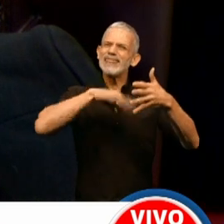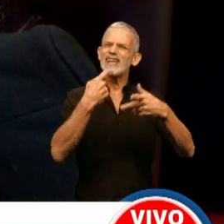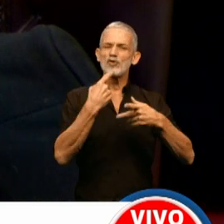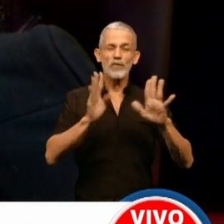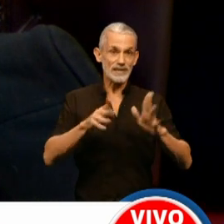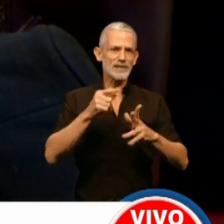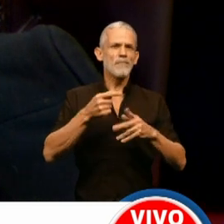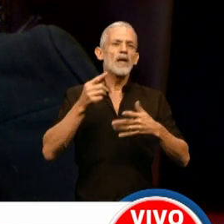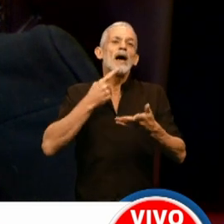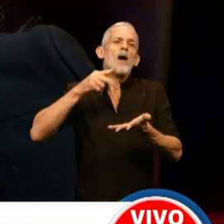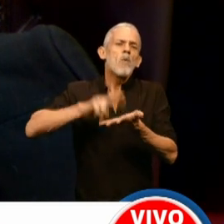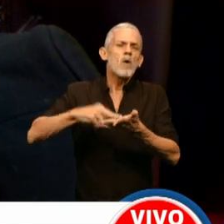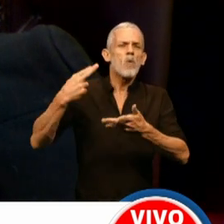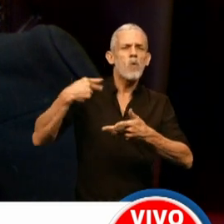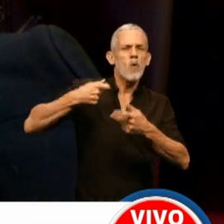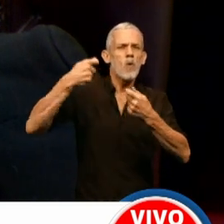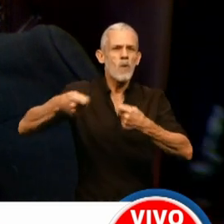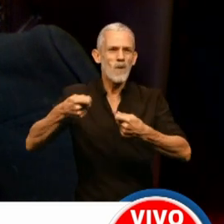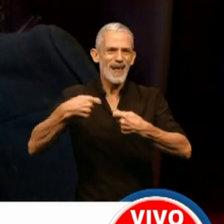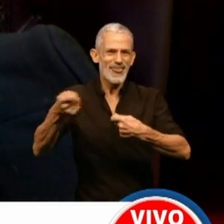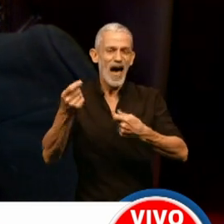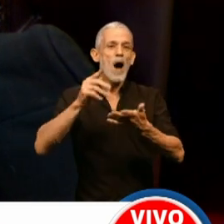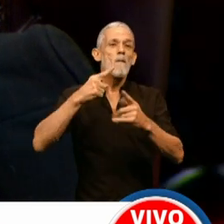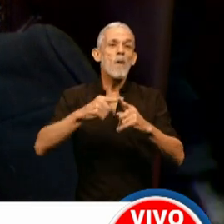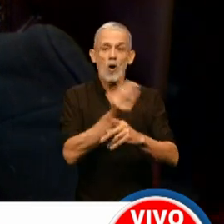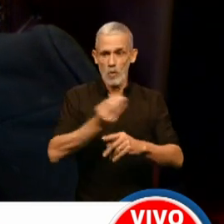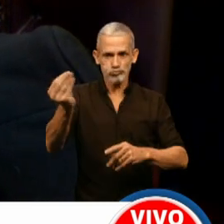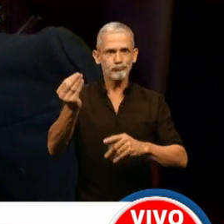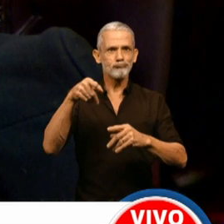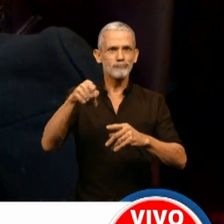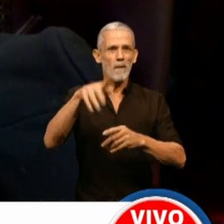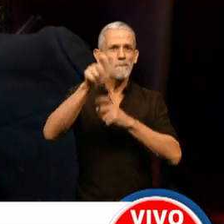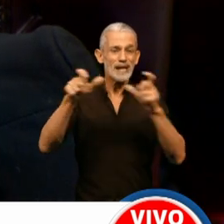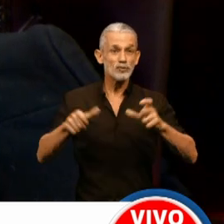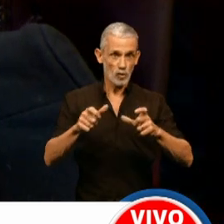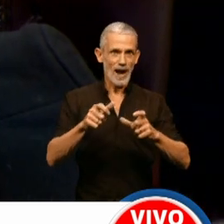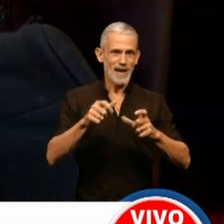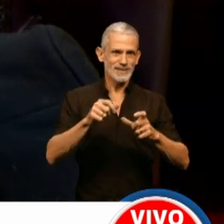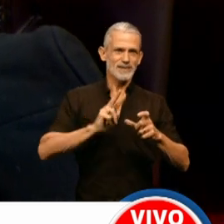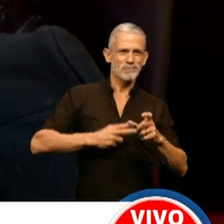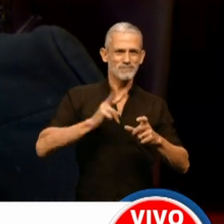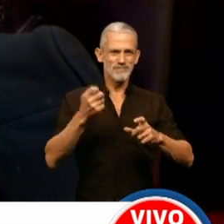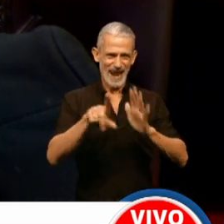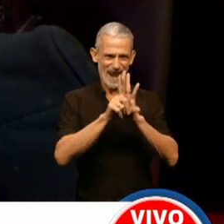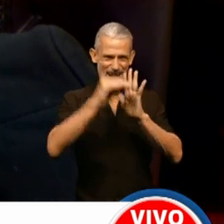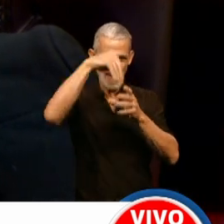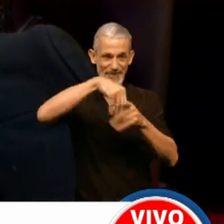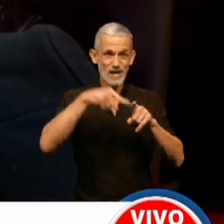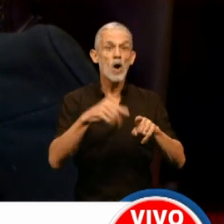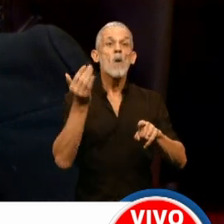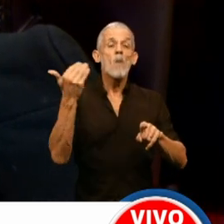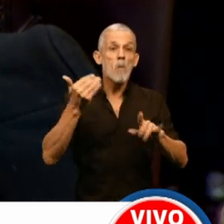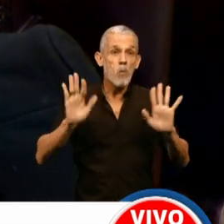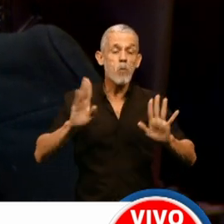las contribuciones patronales que se generan por la contratación de las personas beneficiarias de la presente ley podrán